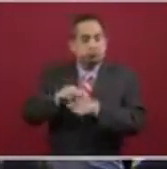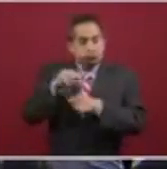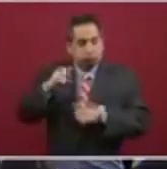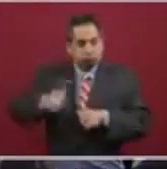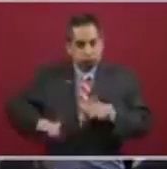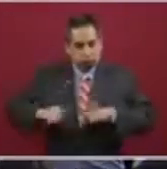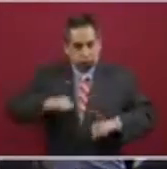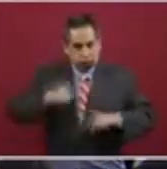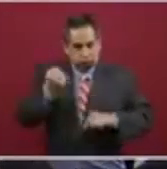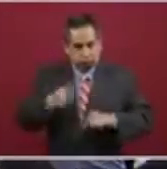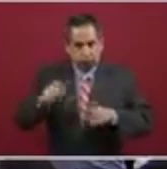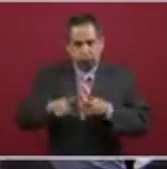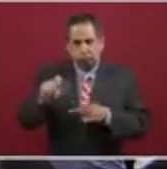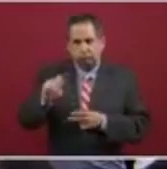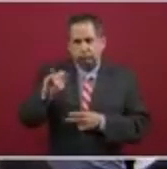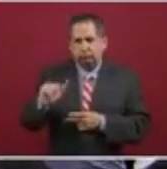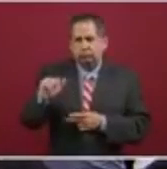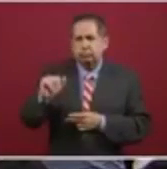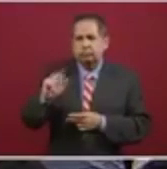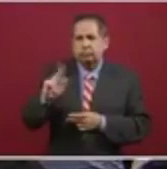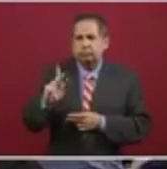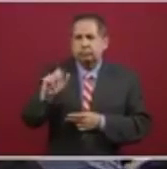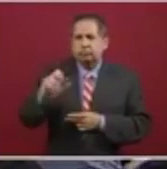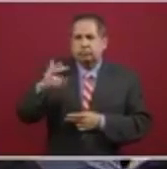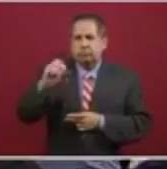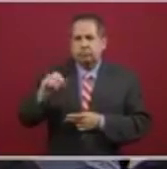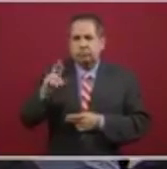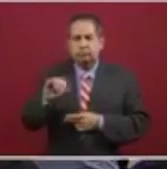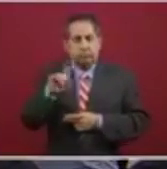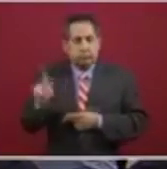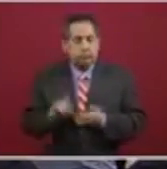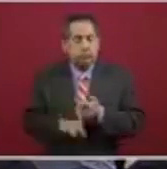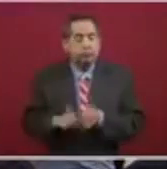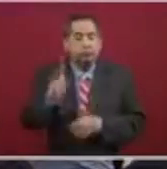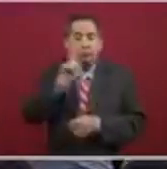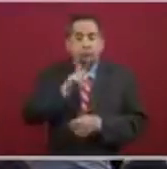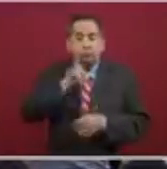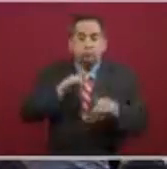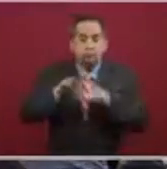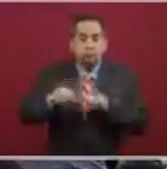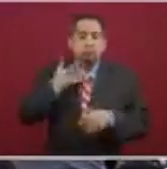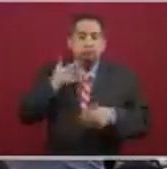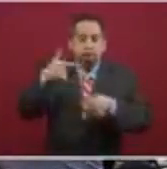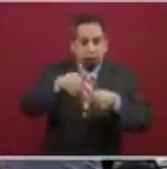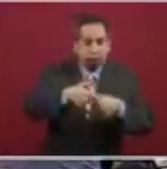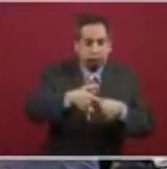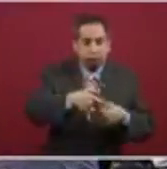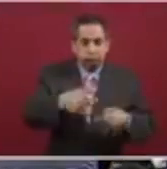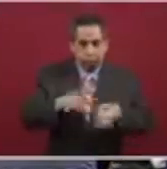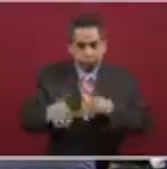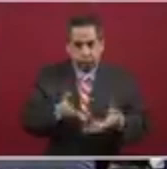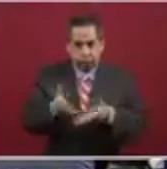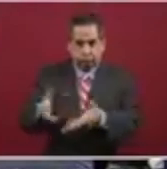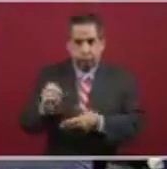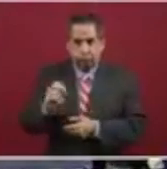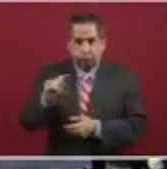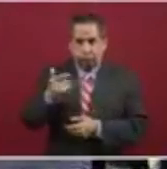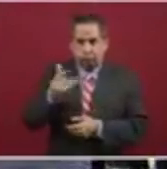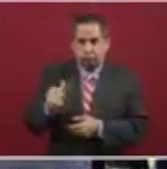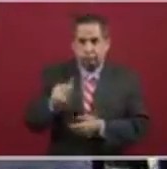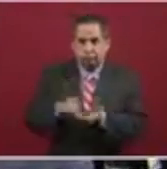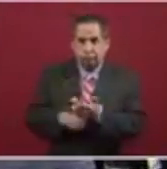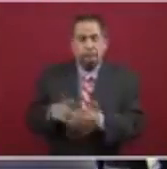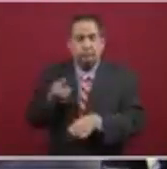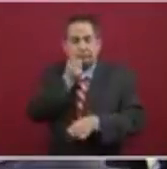cirujana Leticia Pacheco Ruiz, la ciudadana despachadora de gasolina Hortensia Aguillón Álvarez, la